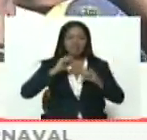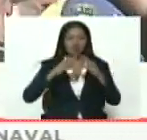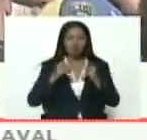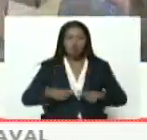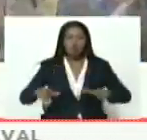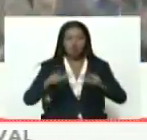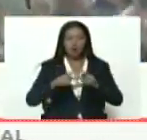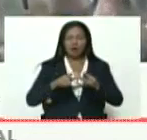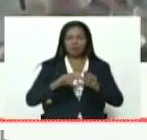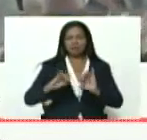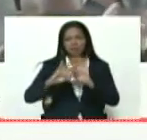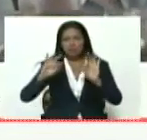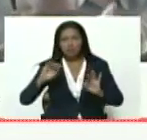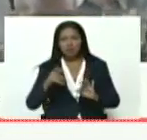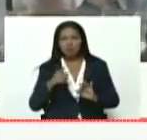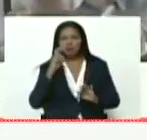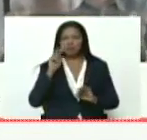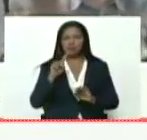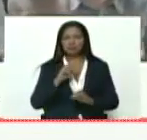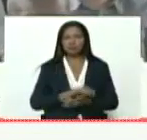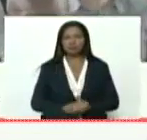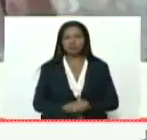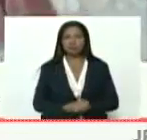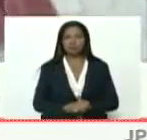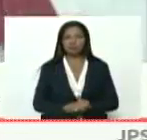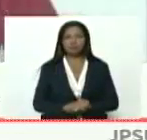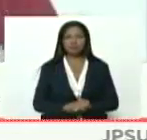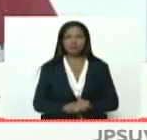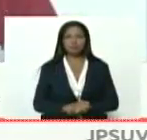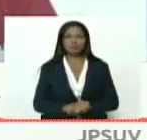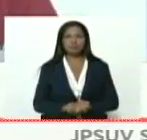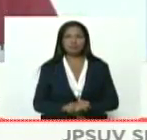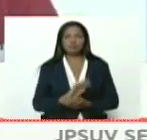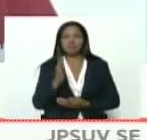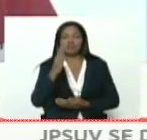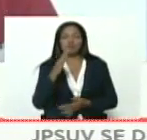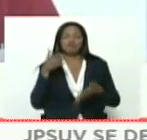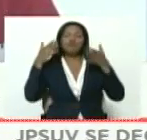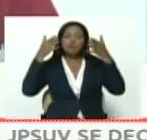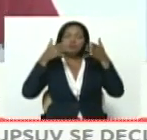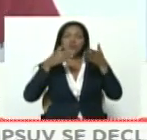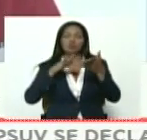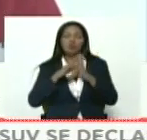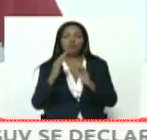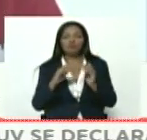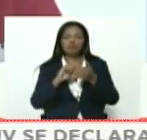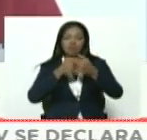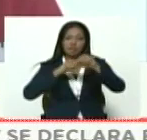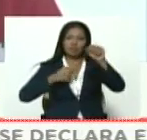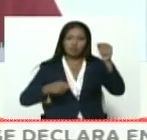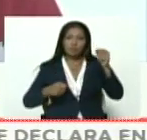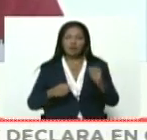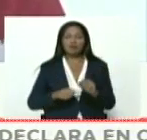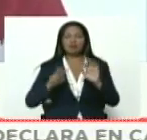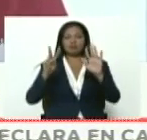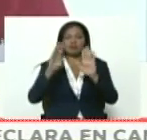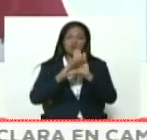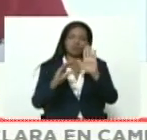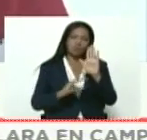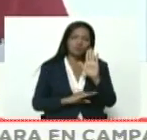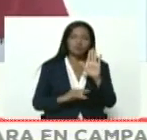áreas a definir. Para ese eje de formación tenemos un diplomado,